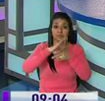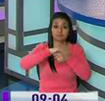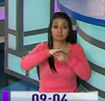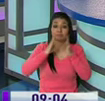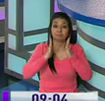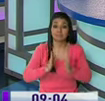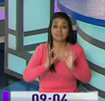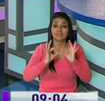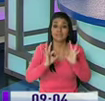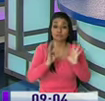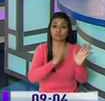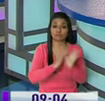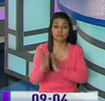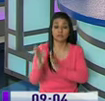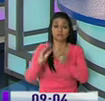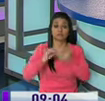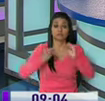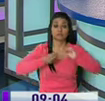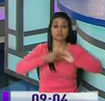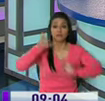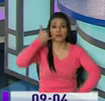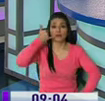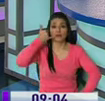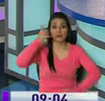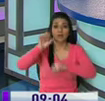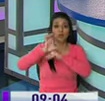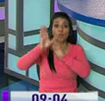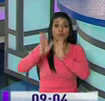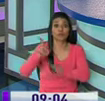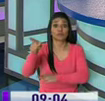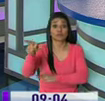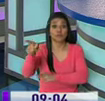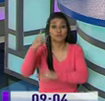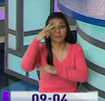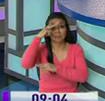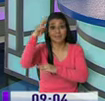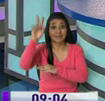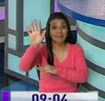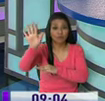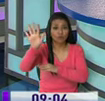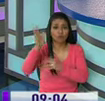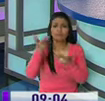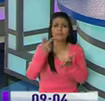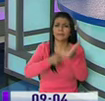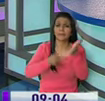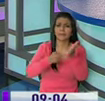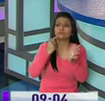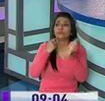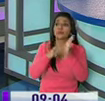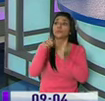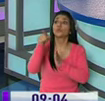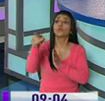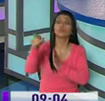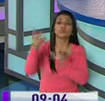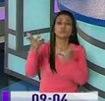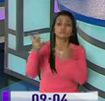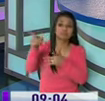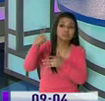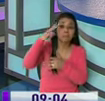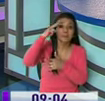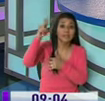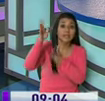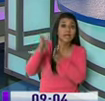ha habilitado también números telefónicos para los ecuatorianos, para los que quieran saber de los ecuatorianos que residen en el sur de la Florida,